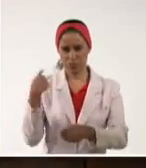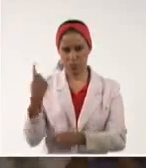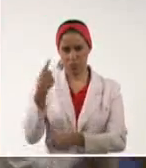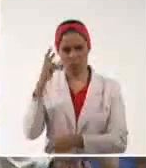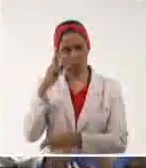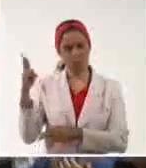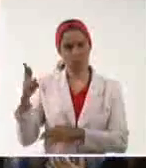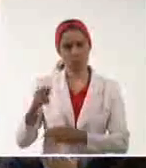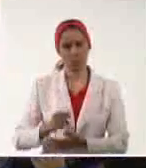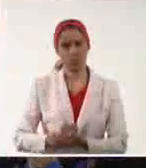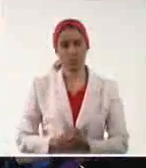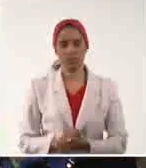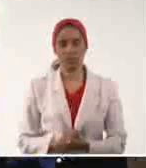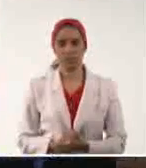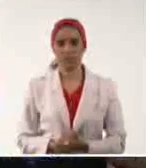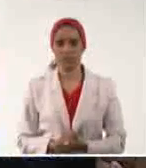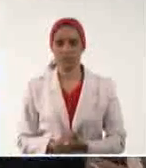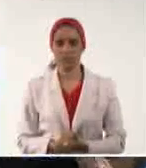representar.